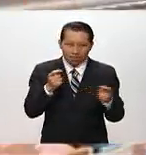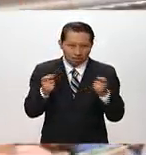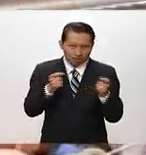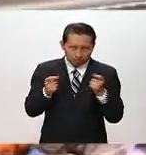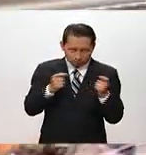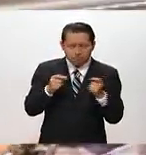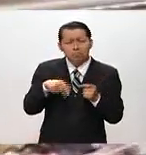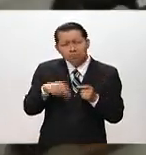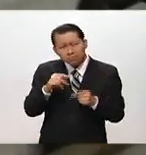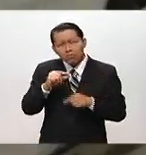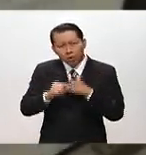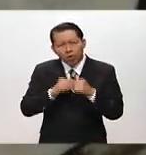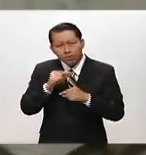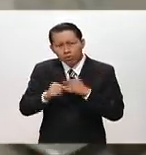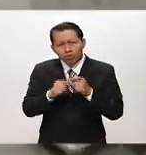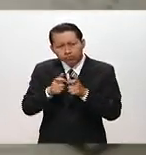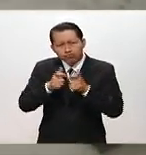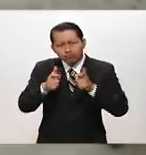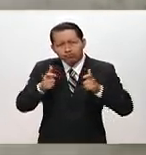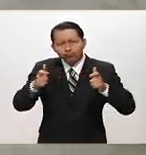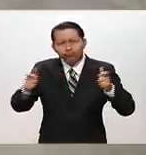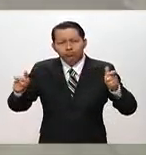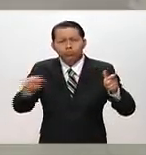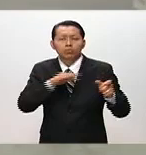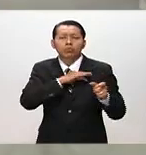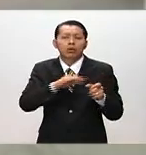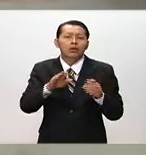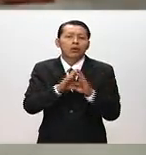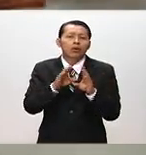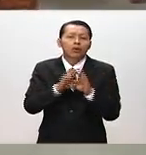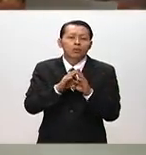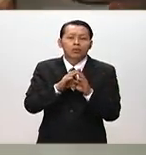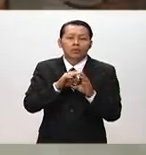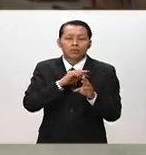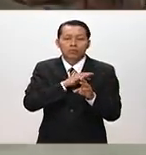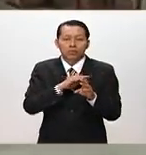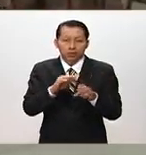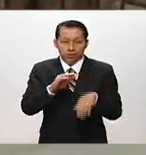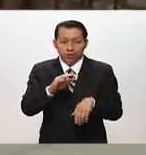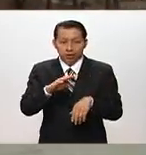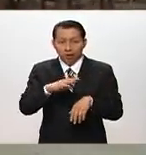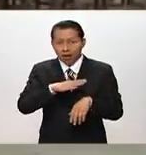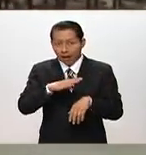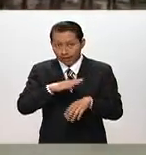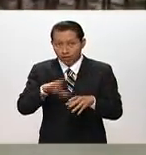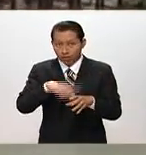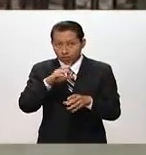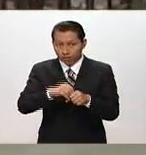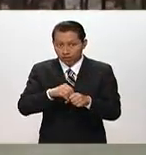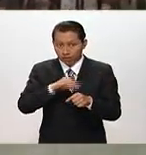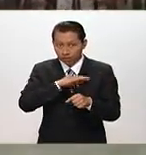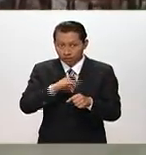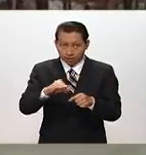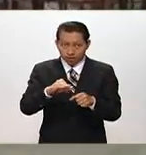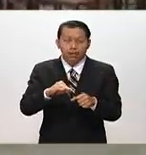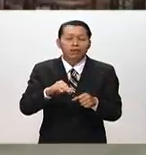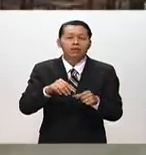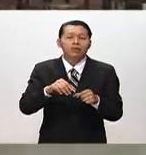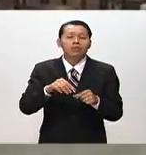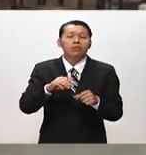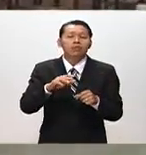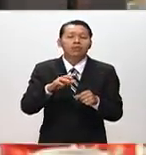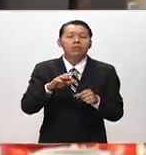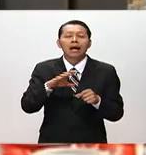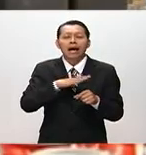creciendo. A lo largo de 6 años empecé en una bodega de 200 metros. Ahorita puedo decir que ya tengo una bodega cross-dock de